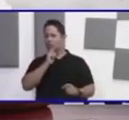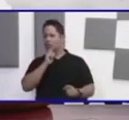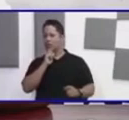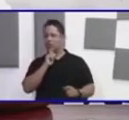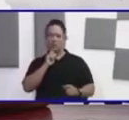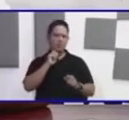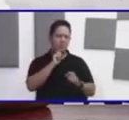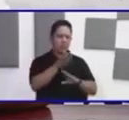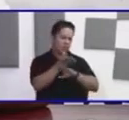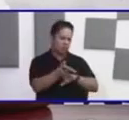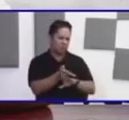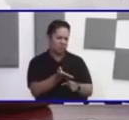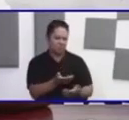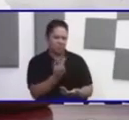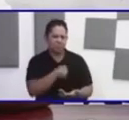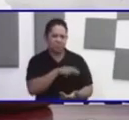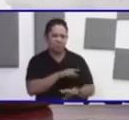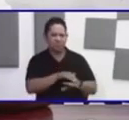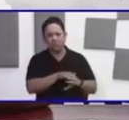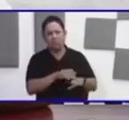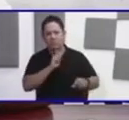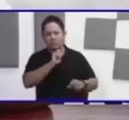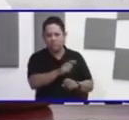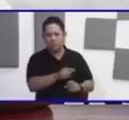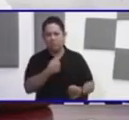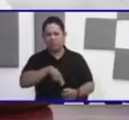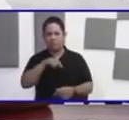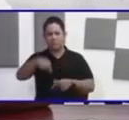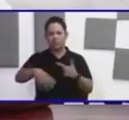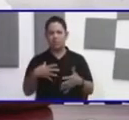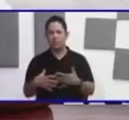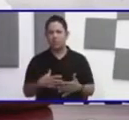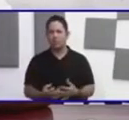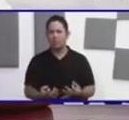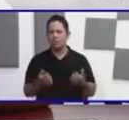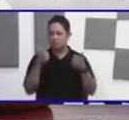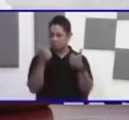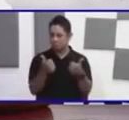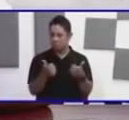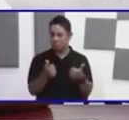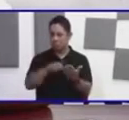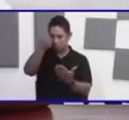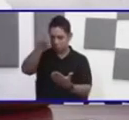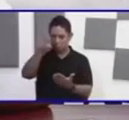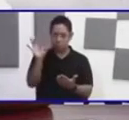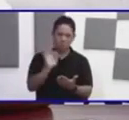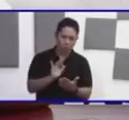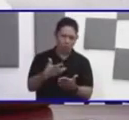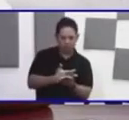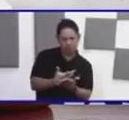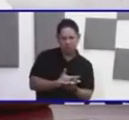la solicitud para mirar si el departamento estaba cumpliendo o qué recomendaciones podría